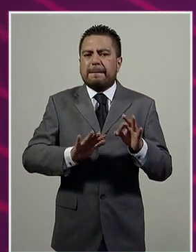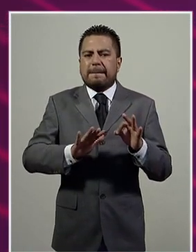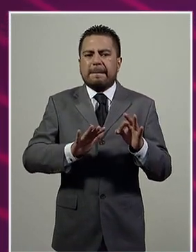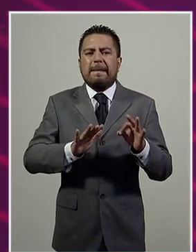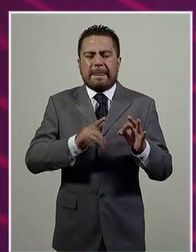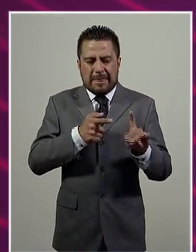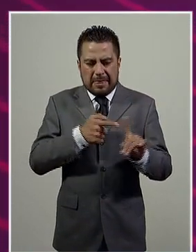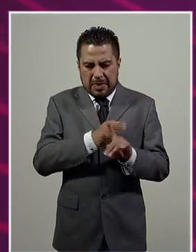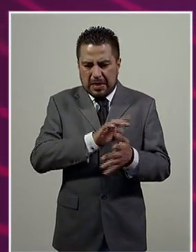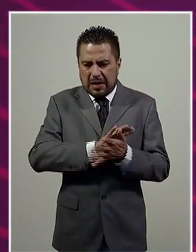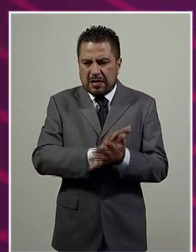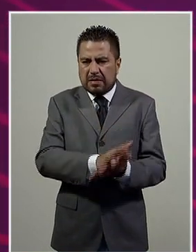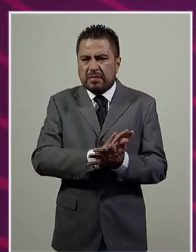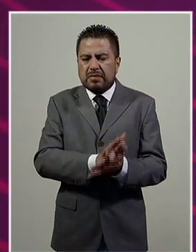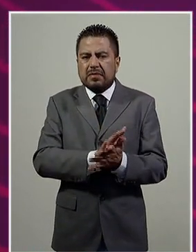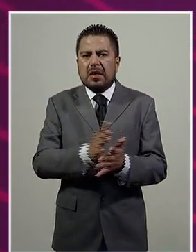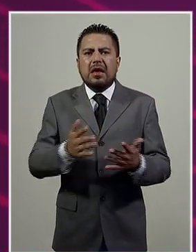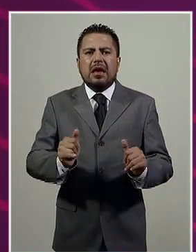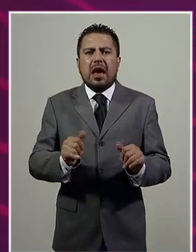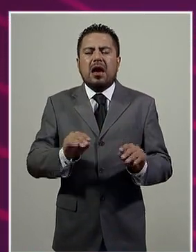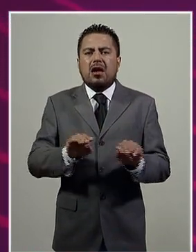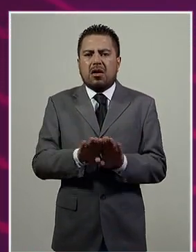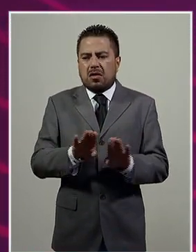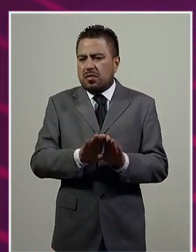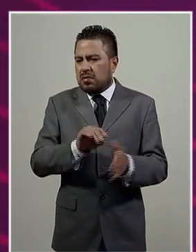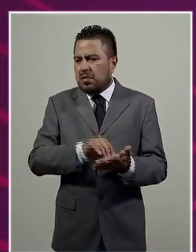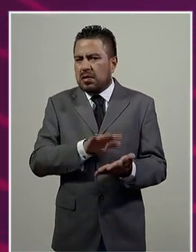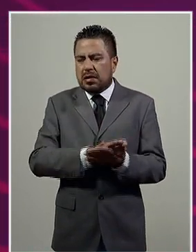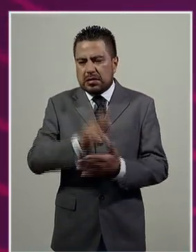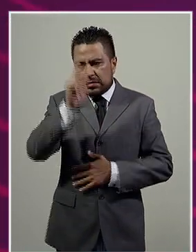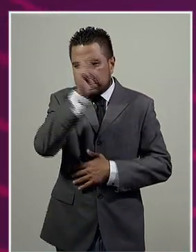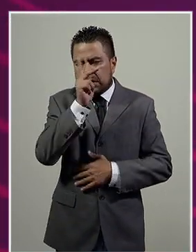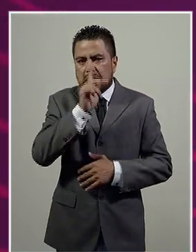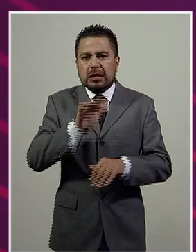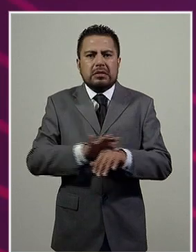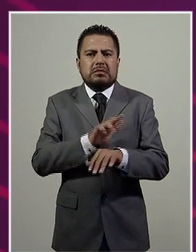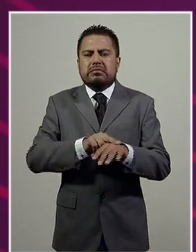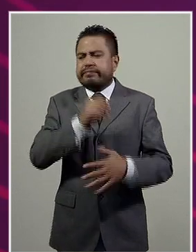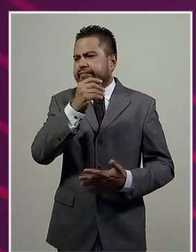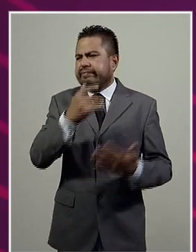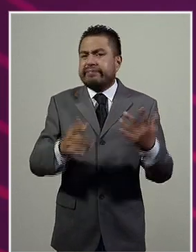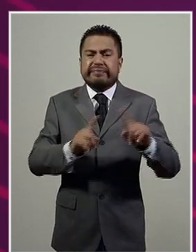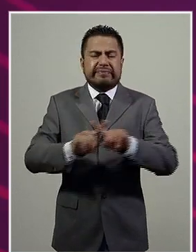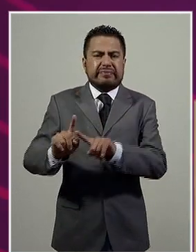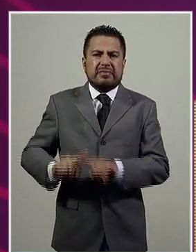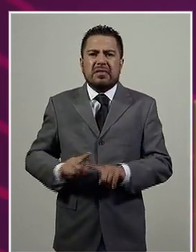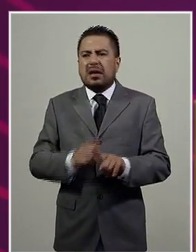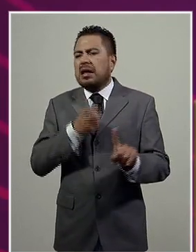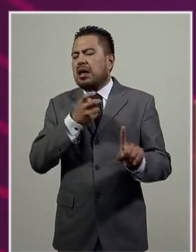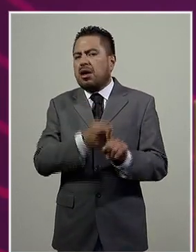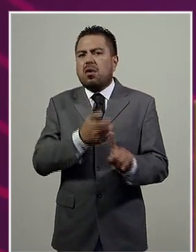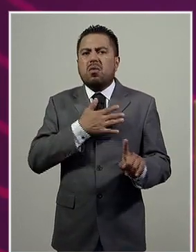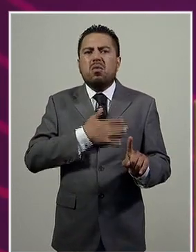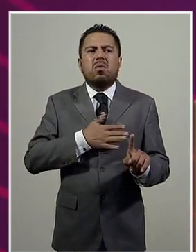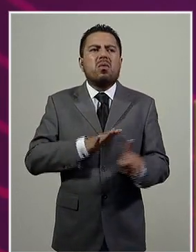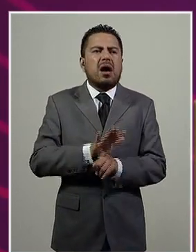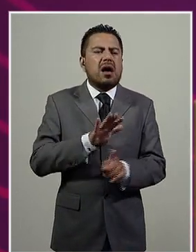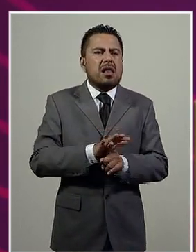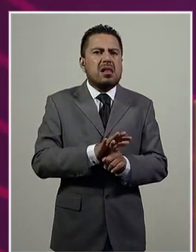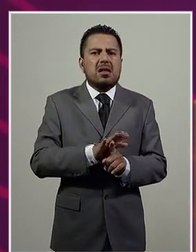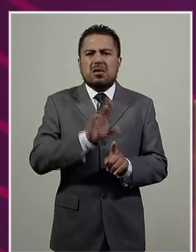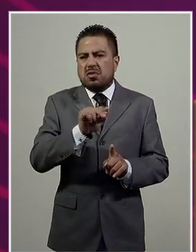estos prejuicios y discriminación ya como acto en psicología son súper diversas. Una de esas es justo el que no